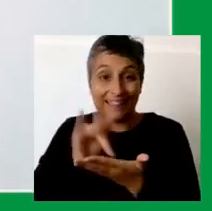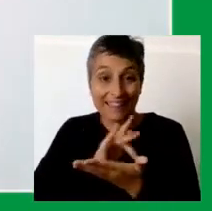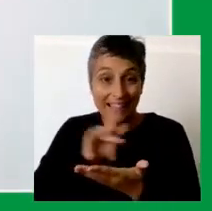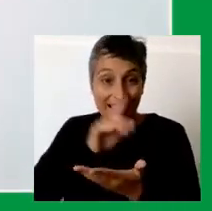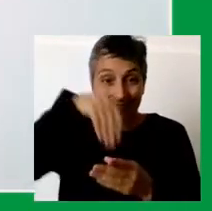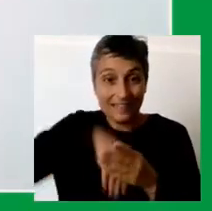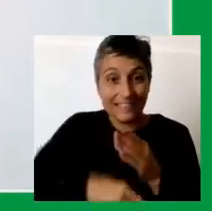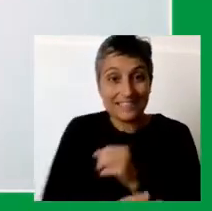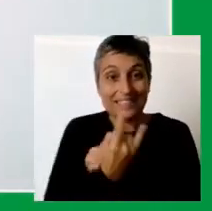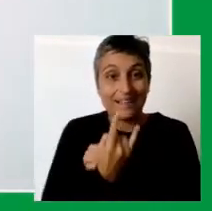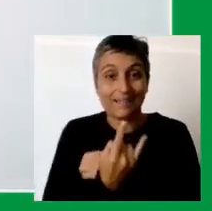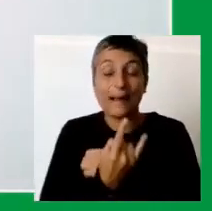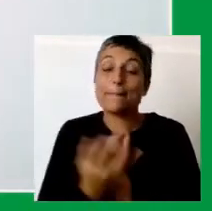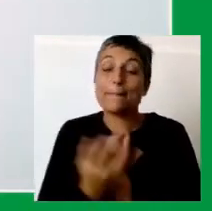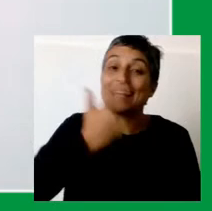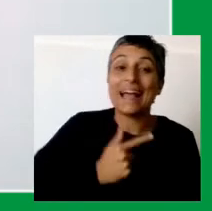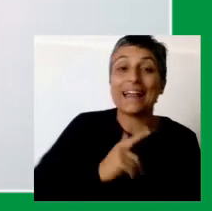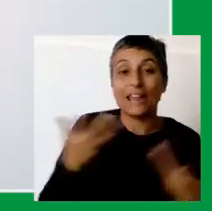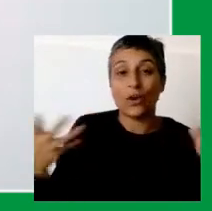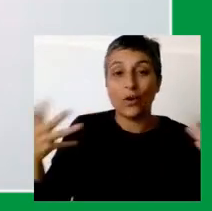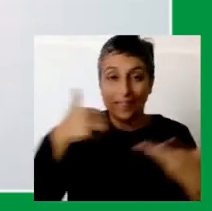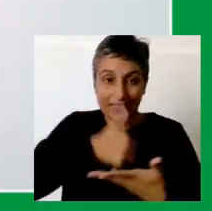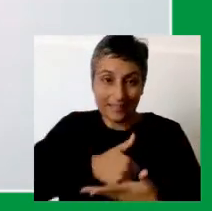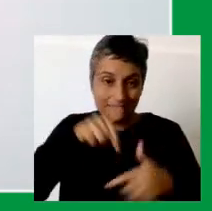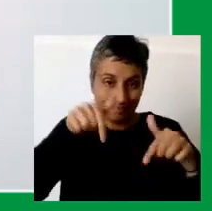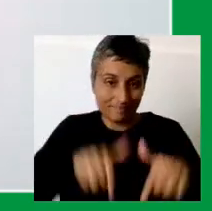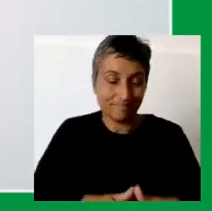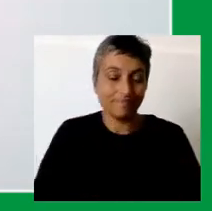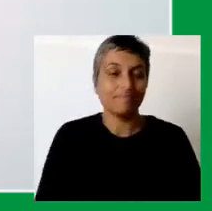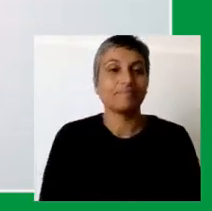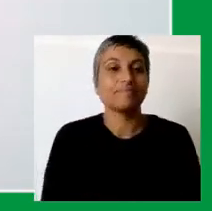Me encanta, bueno, estar acá con ustedes.